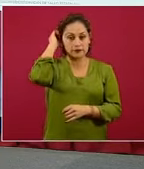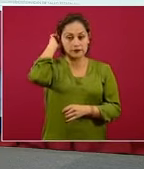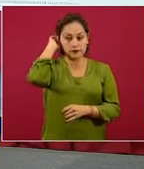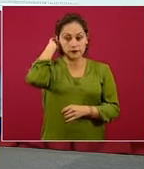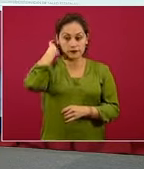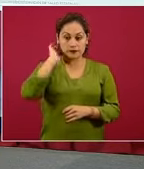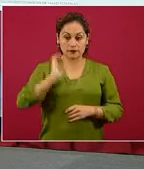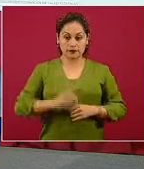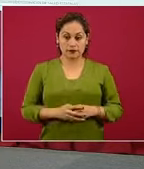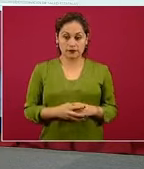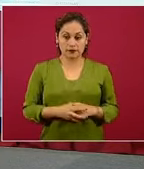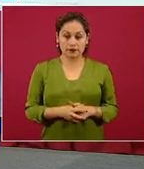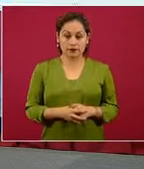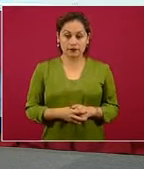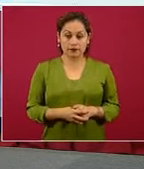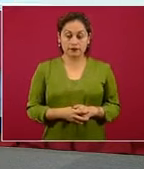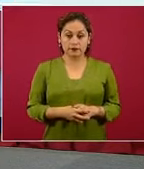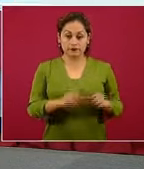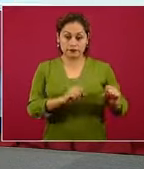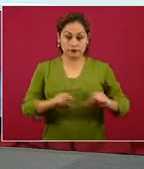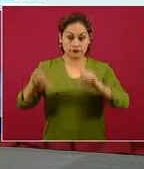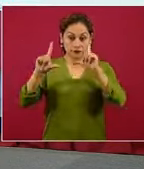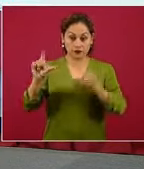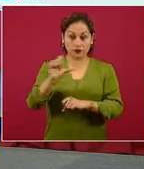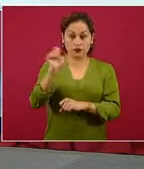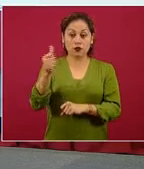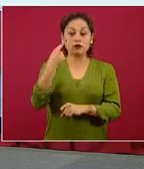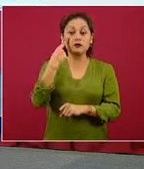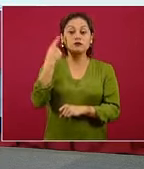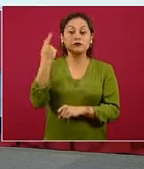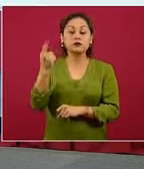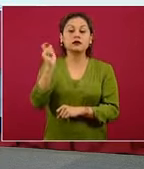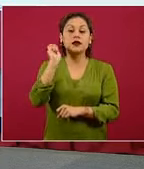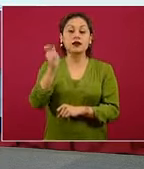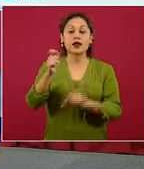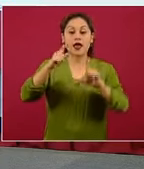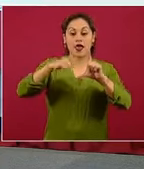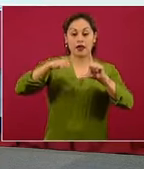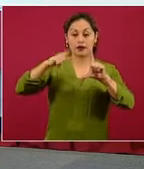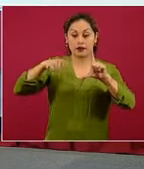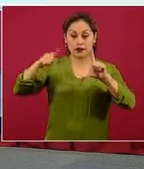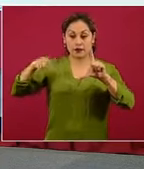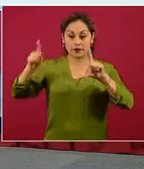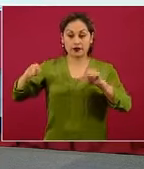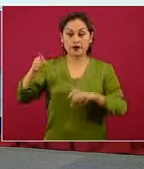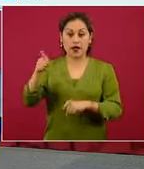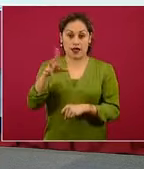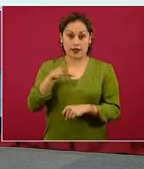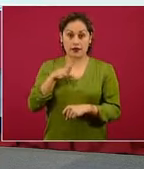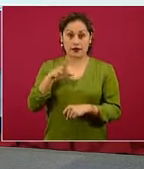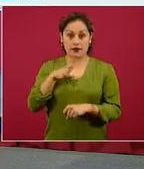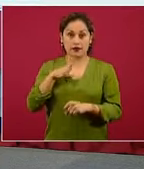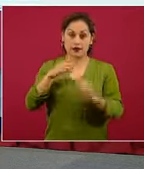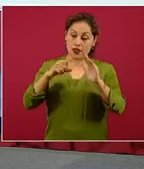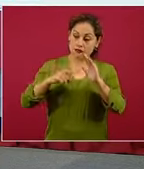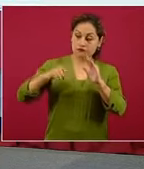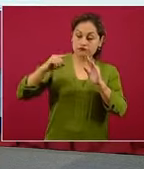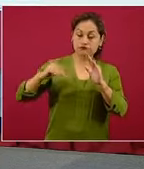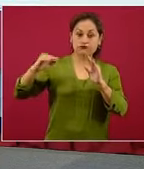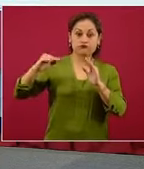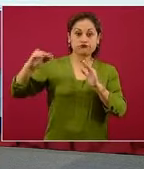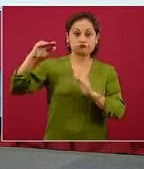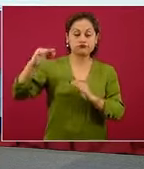diapositiva. Aquí tenemos ahora la gráfica en donde podemos ver la tendencia, una tendencia clara que ha